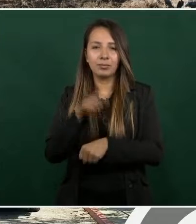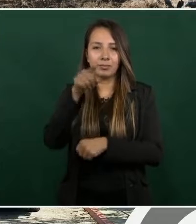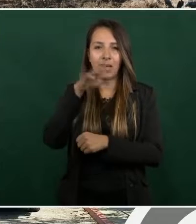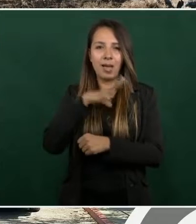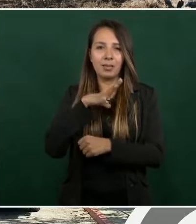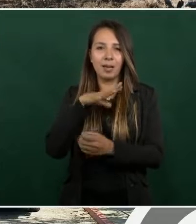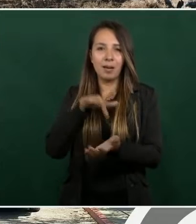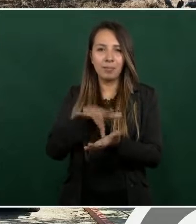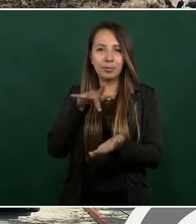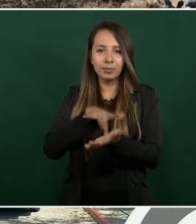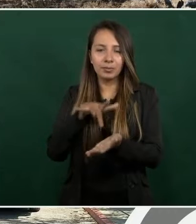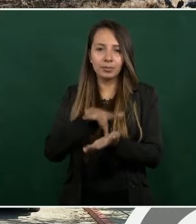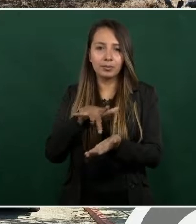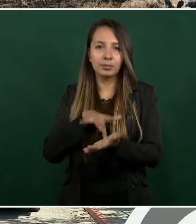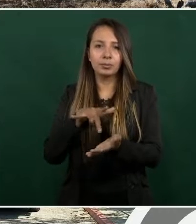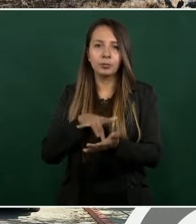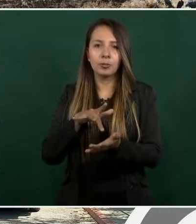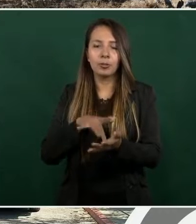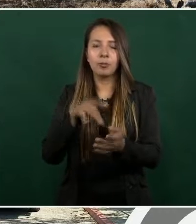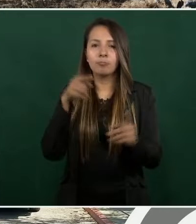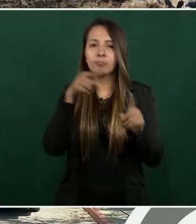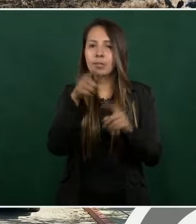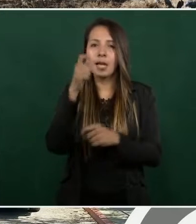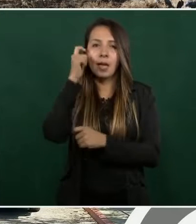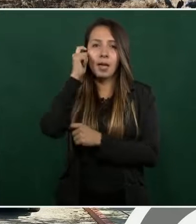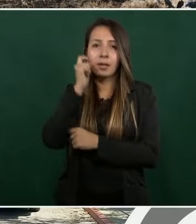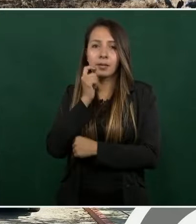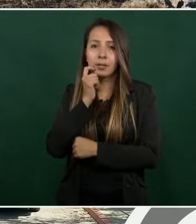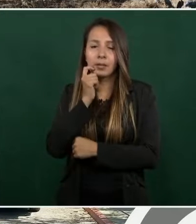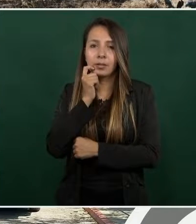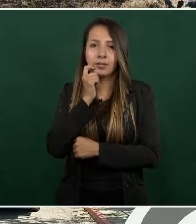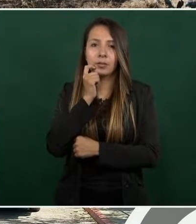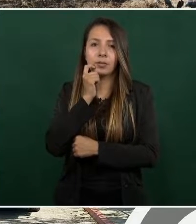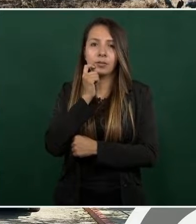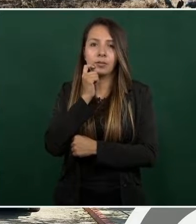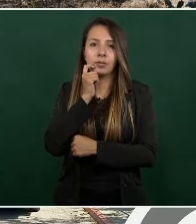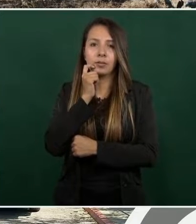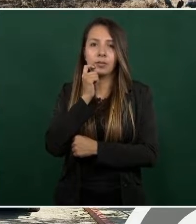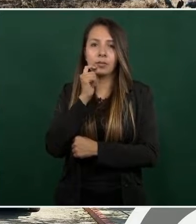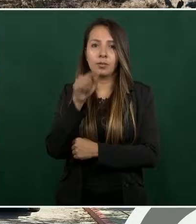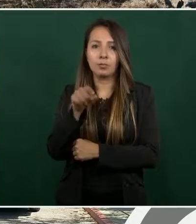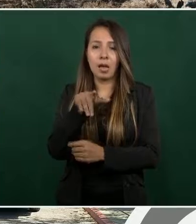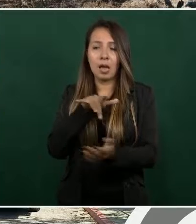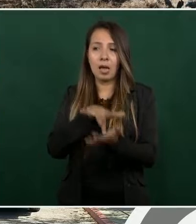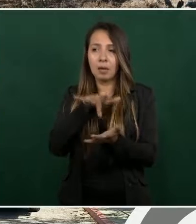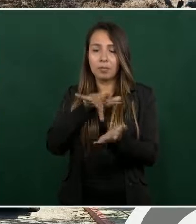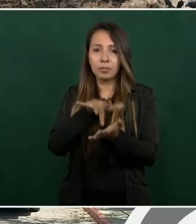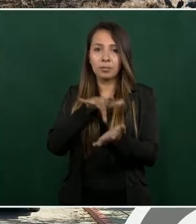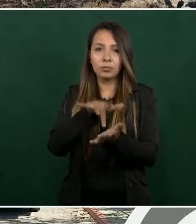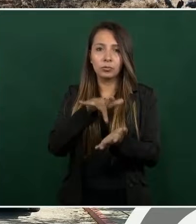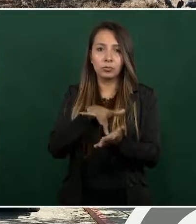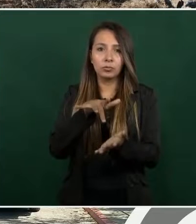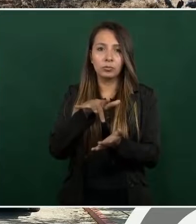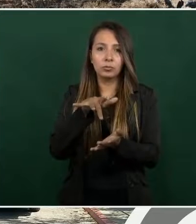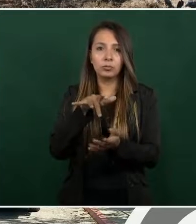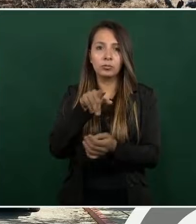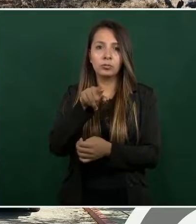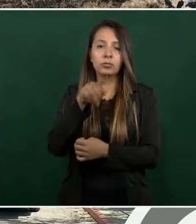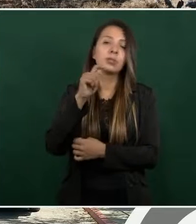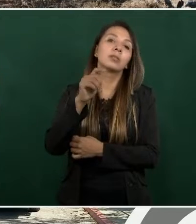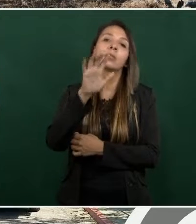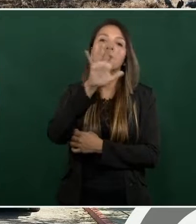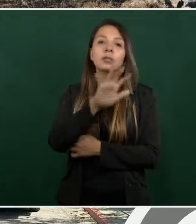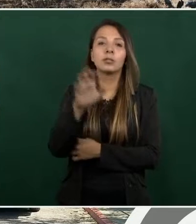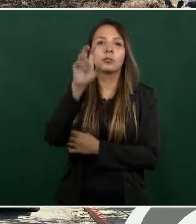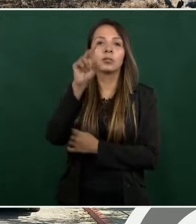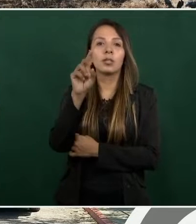apoyo, principalmente en el estado de Guerrero. Para estos apoyos se emplearon